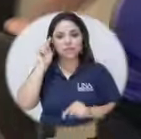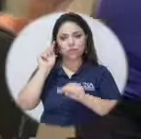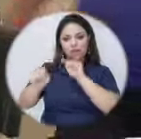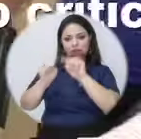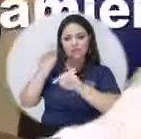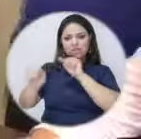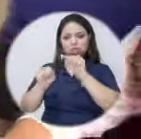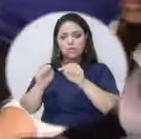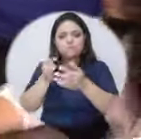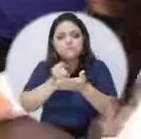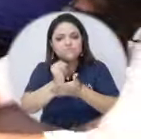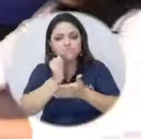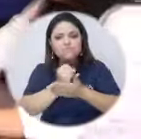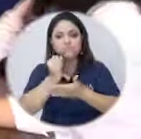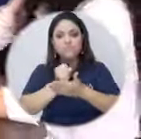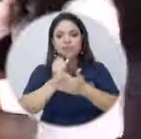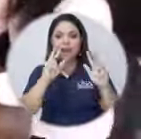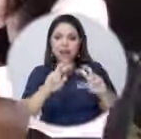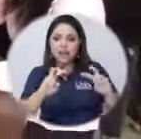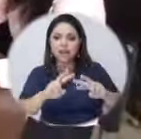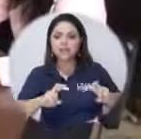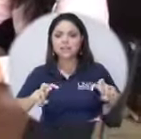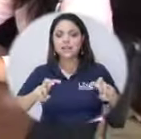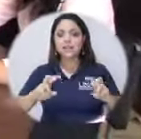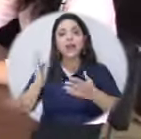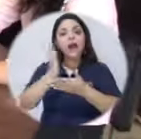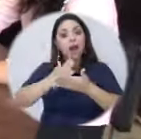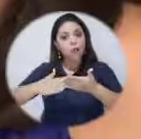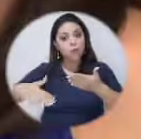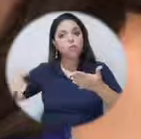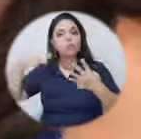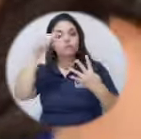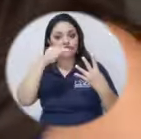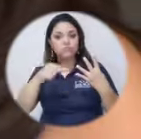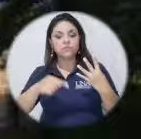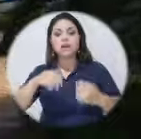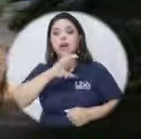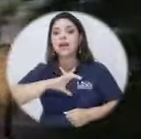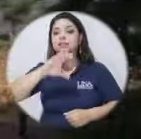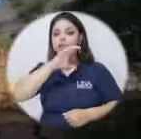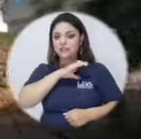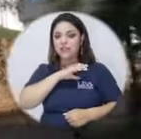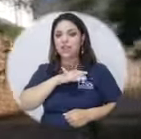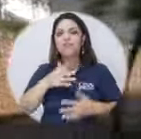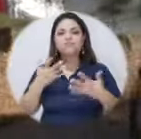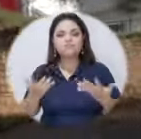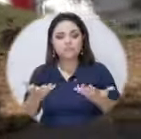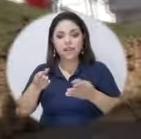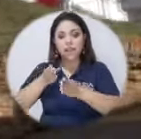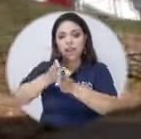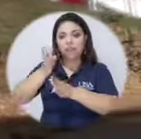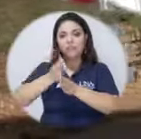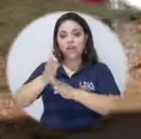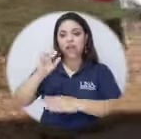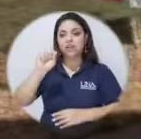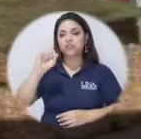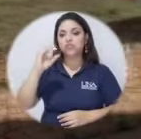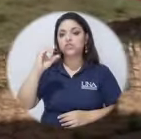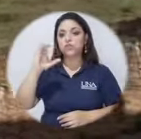Pensamiento crítico, investigación, análisis son algunas de las características que describen la carrera de